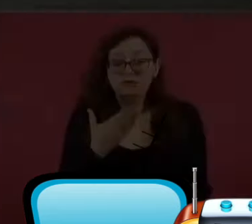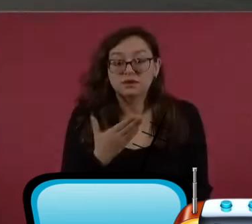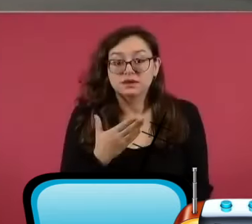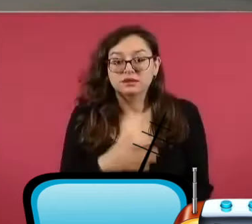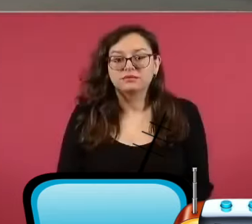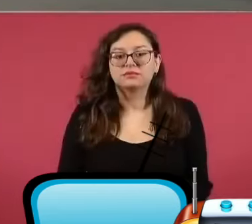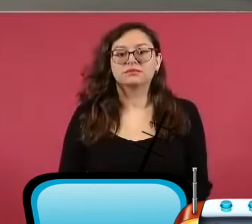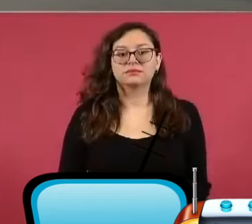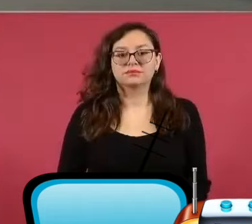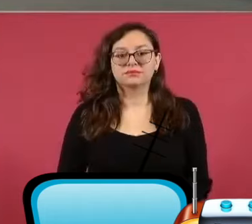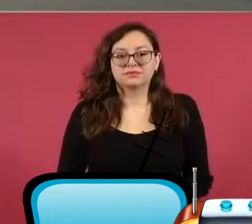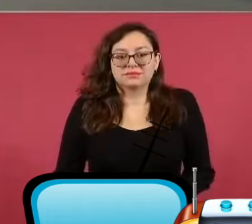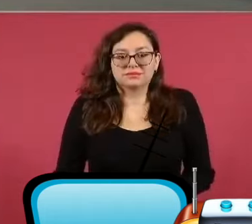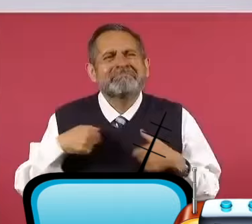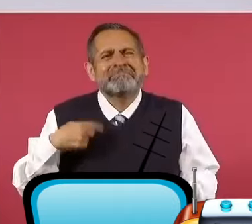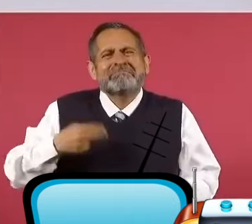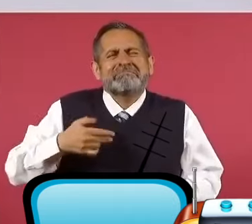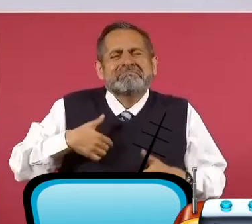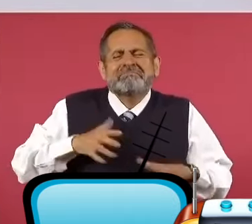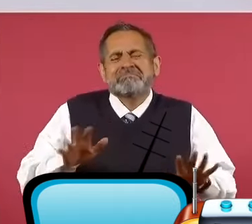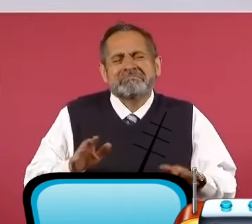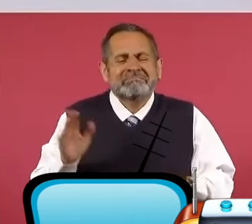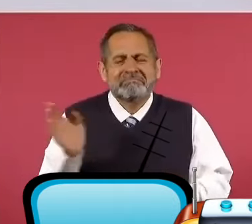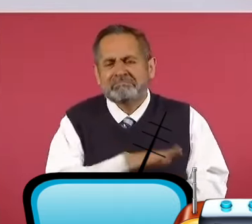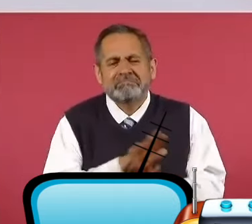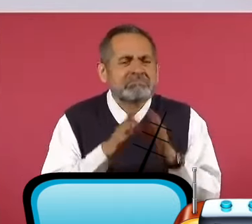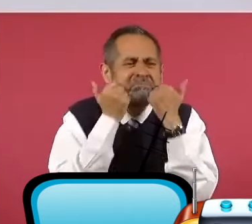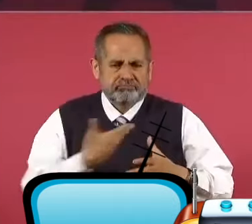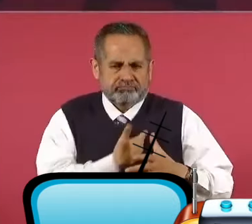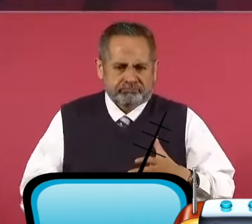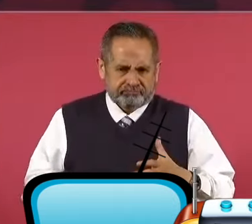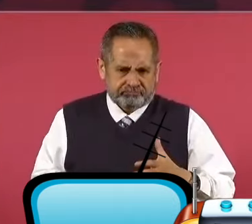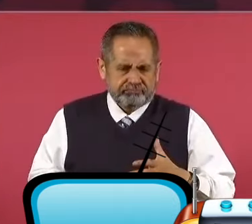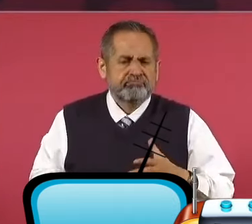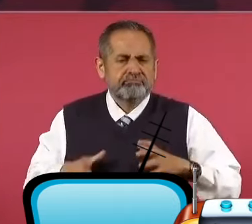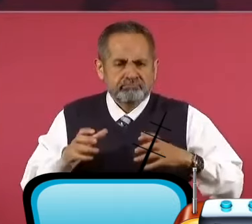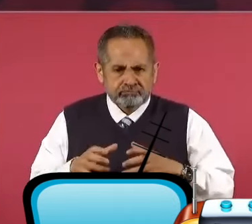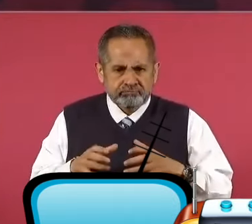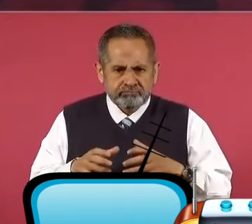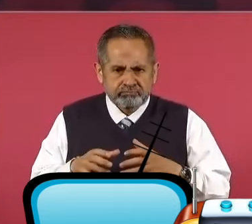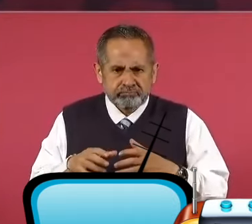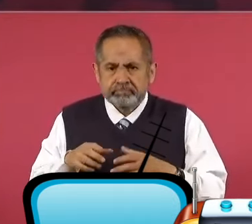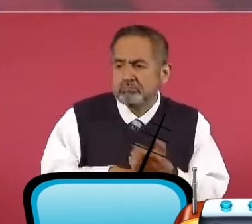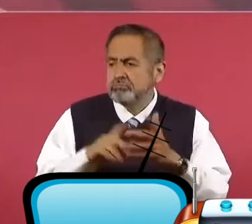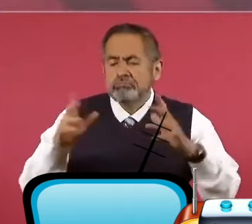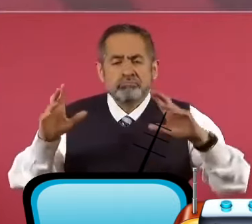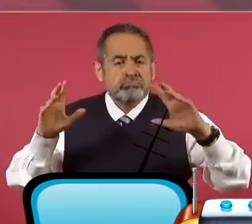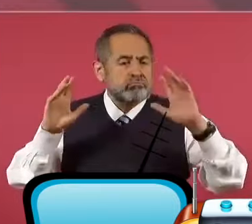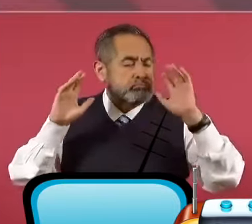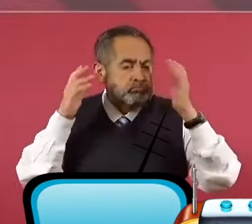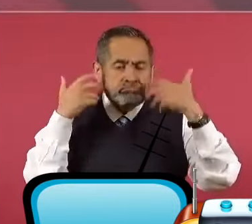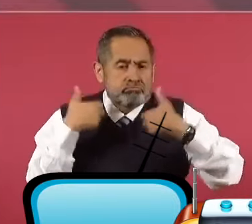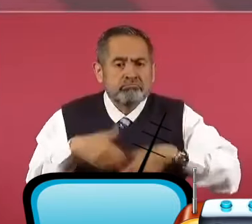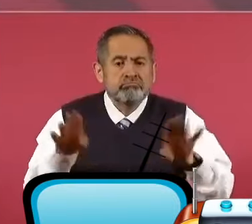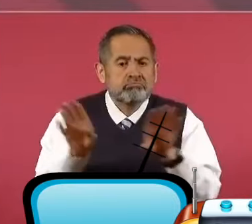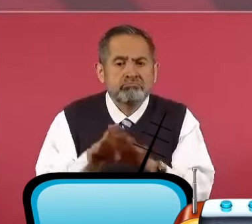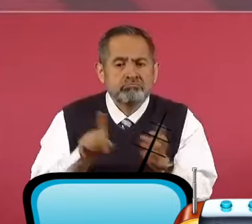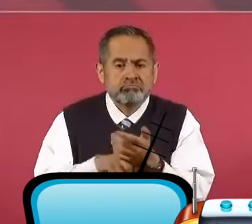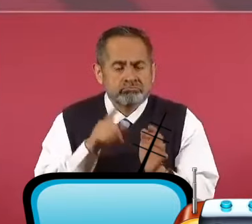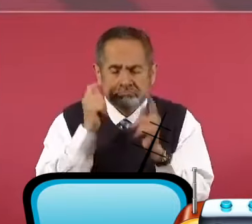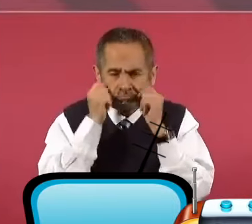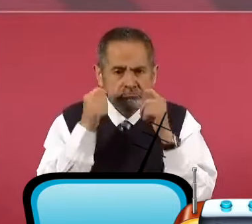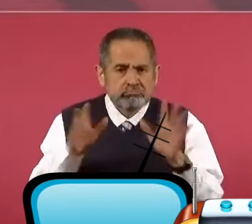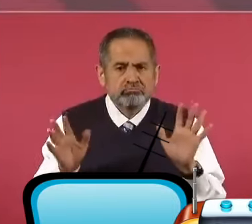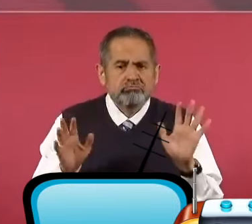ha sido la no primera dama de México, Beatriz Gutiérrez Müller, quien a la par de su